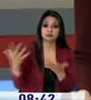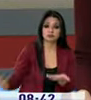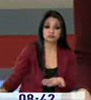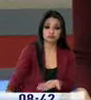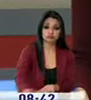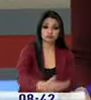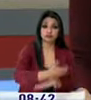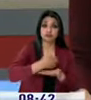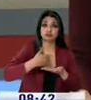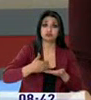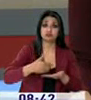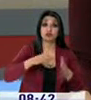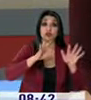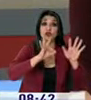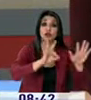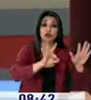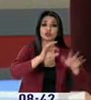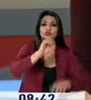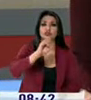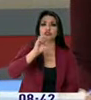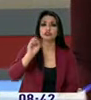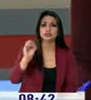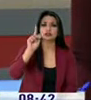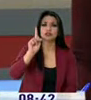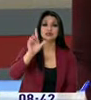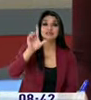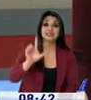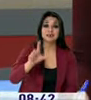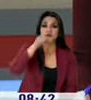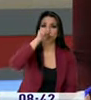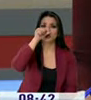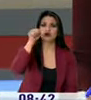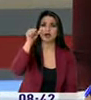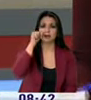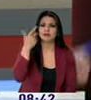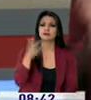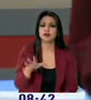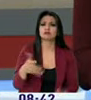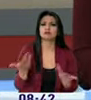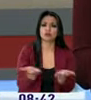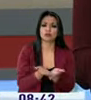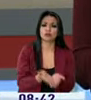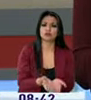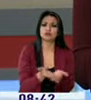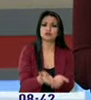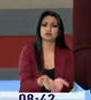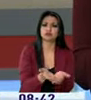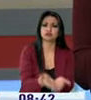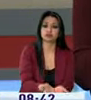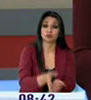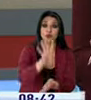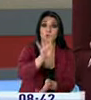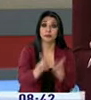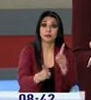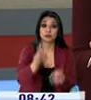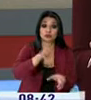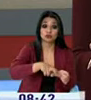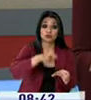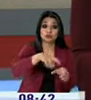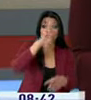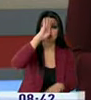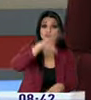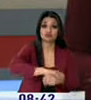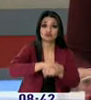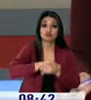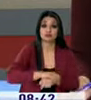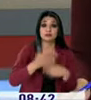aguas nacionales más de 800 kilos de clorhidrato de cocaína. Cuatro personas que viajaban en la lancha fueron